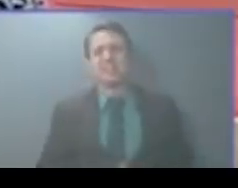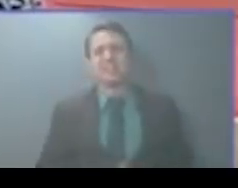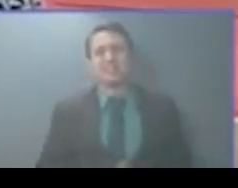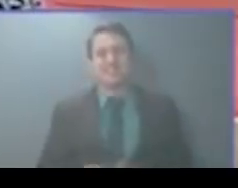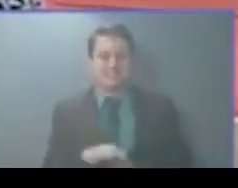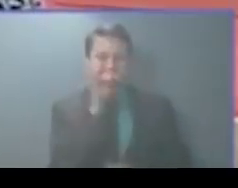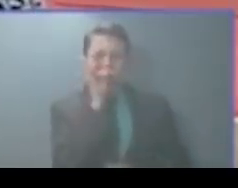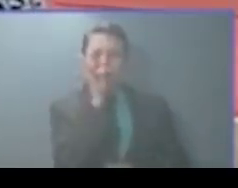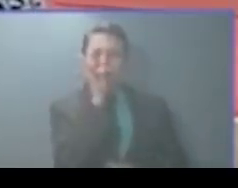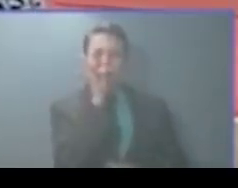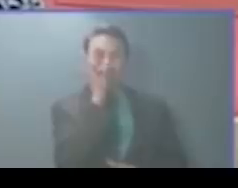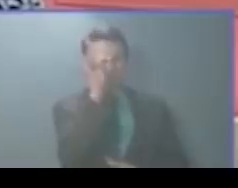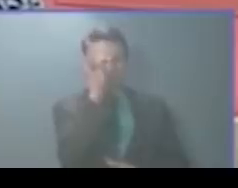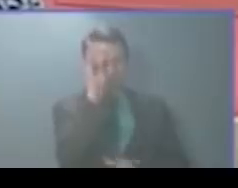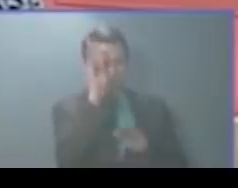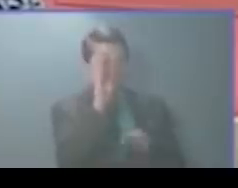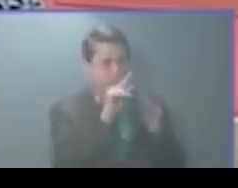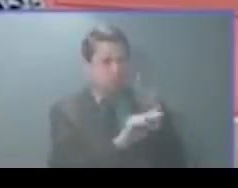juramento dice